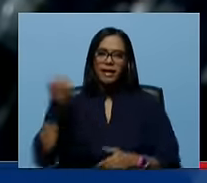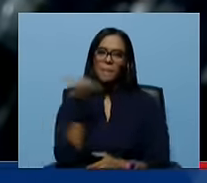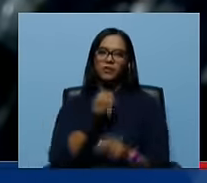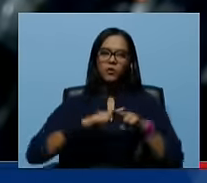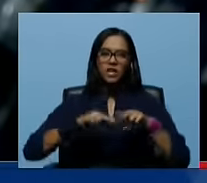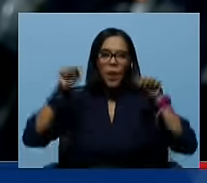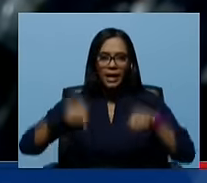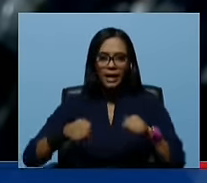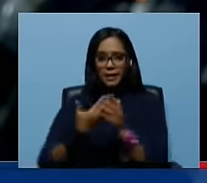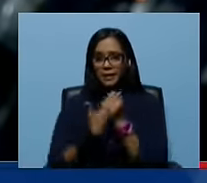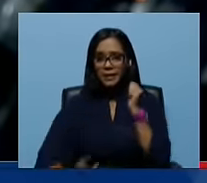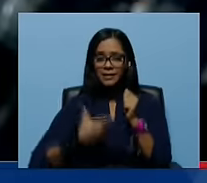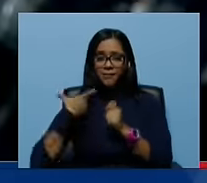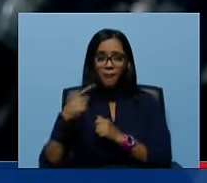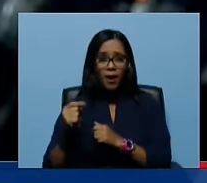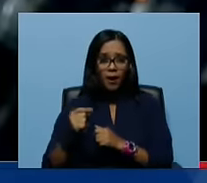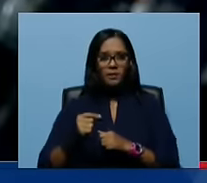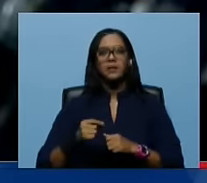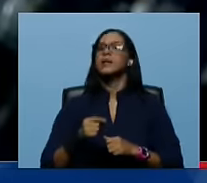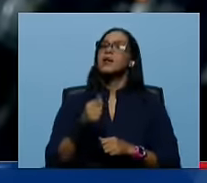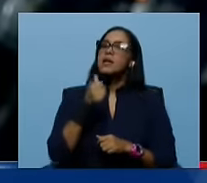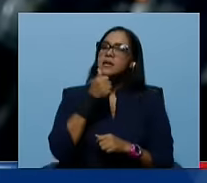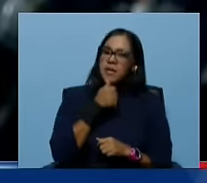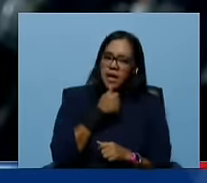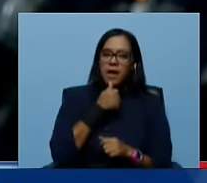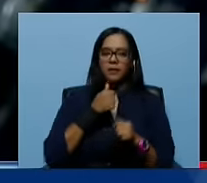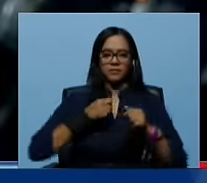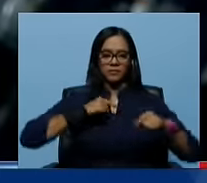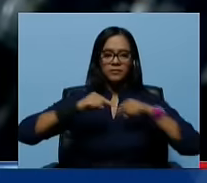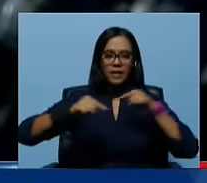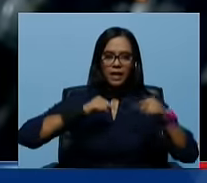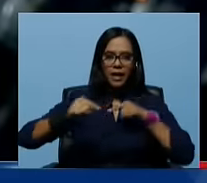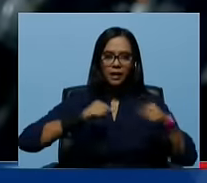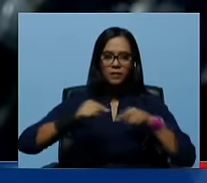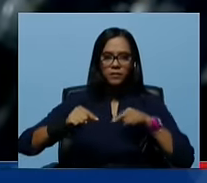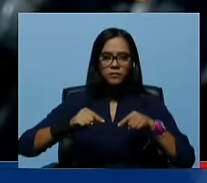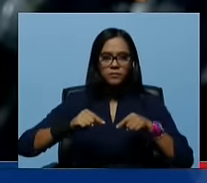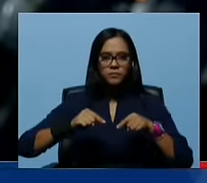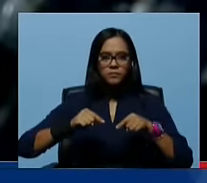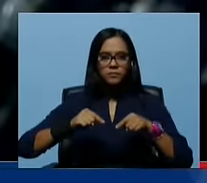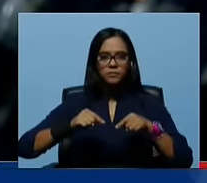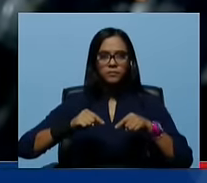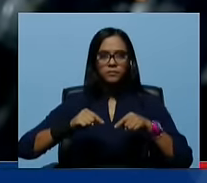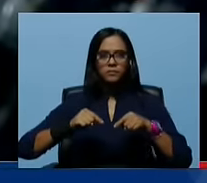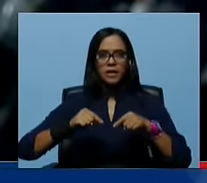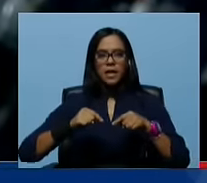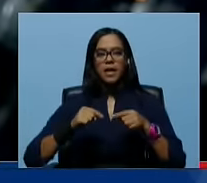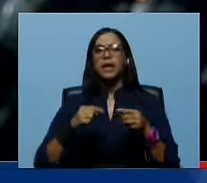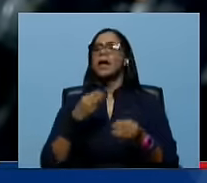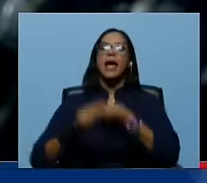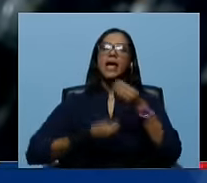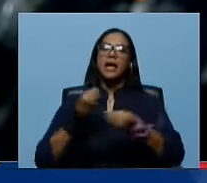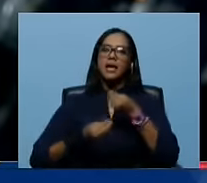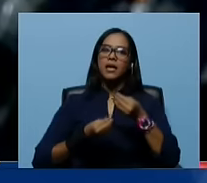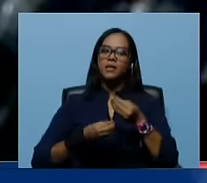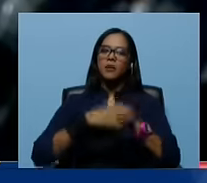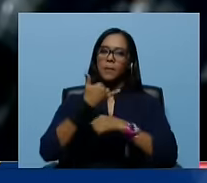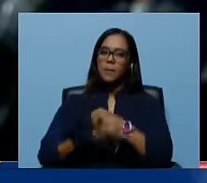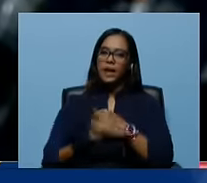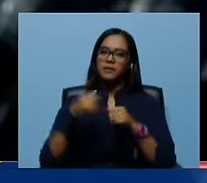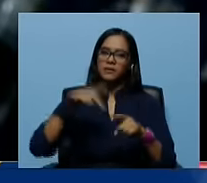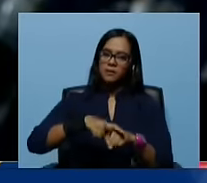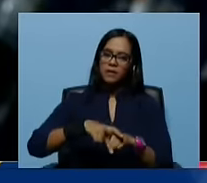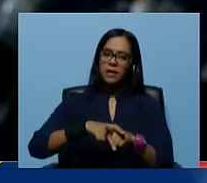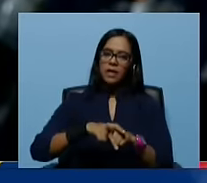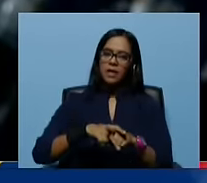y salió huyendo, quien dirigió operativamente y preparó el atentado. Pero fue